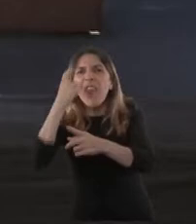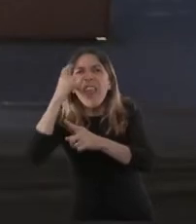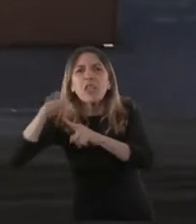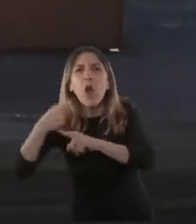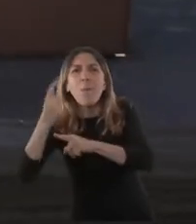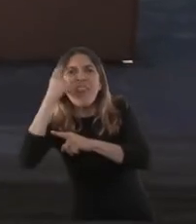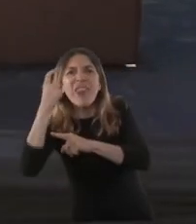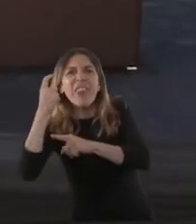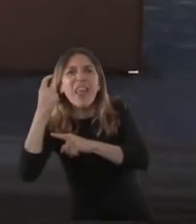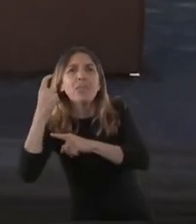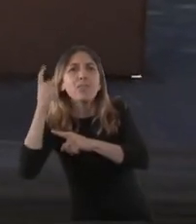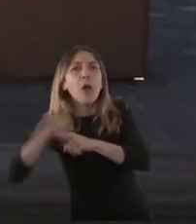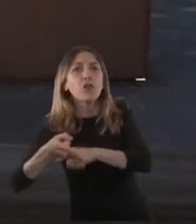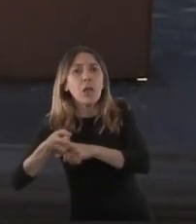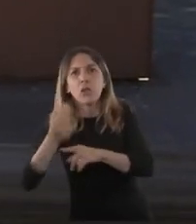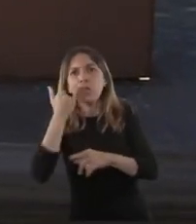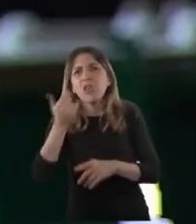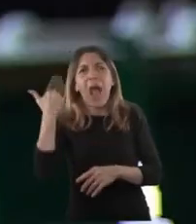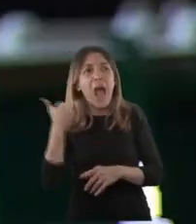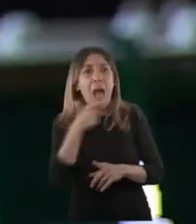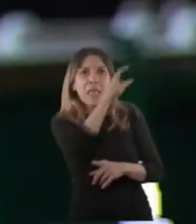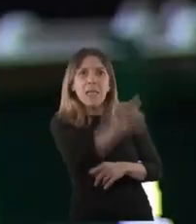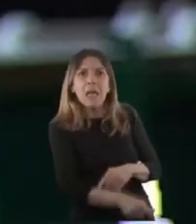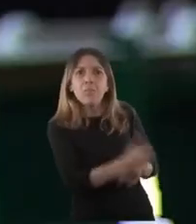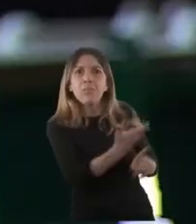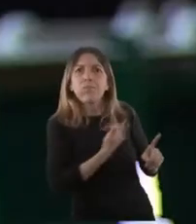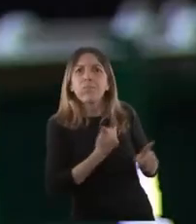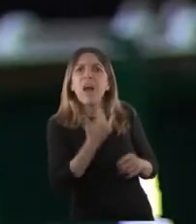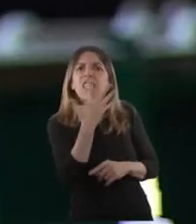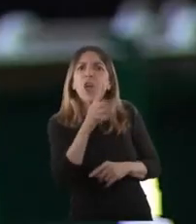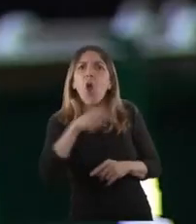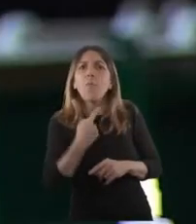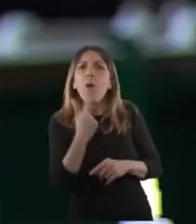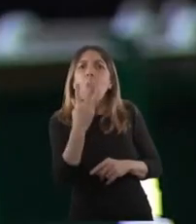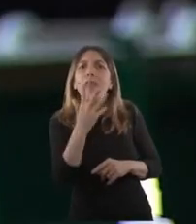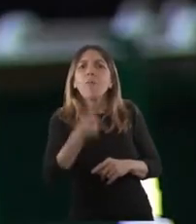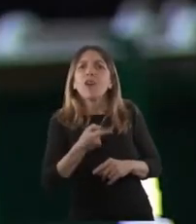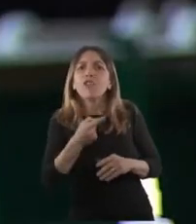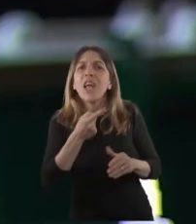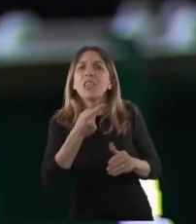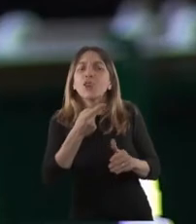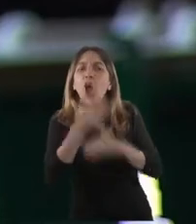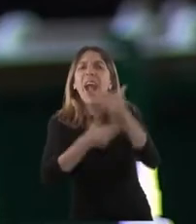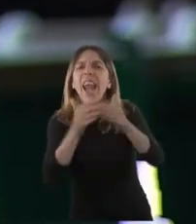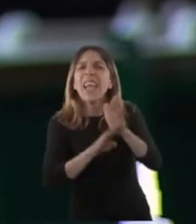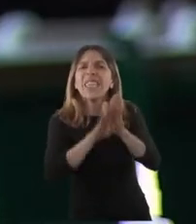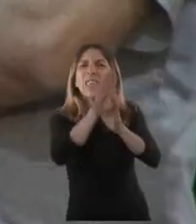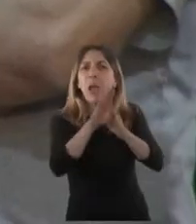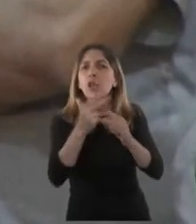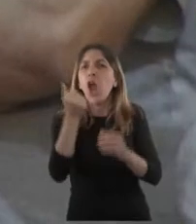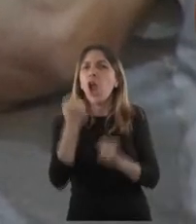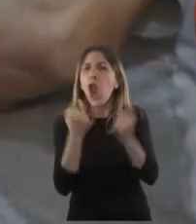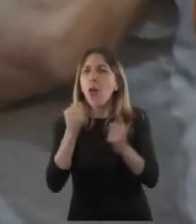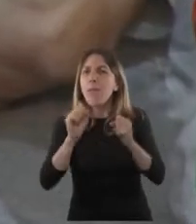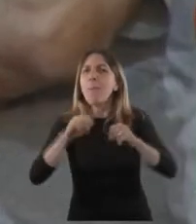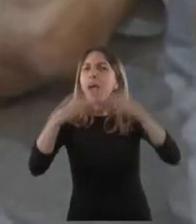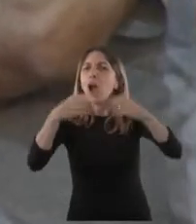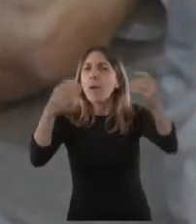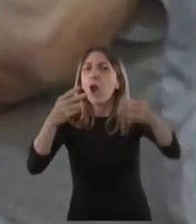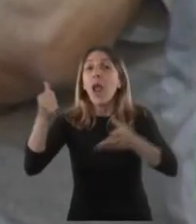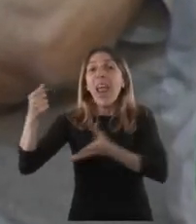la marca de enero ya dice que crecimos 5,4%, continúa el crecimiento económico, crece la